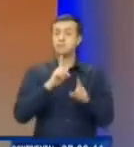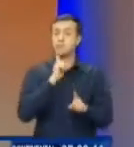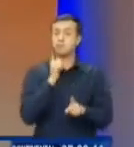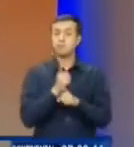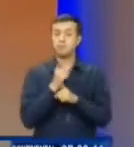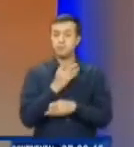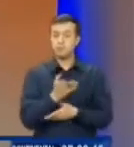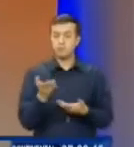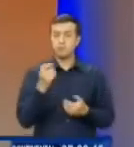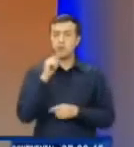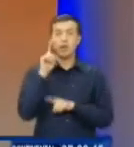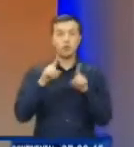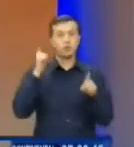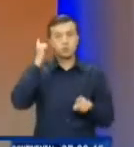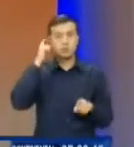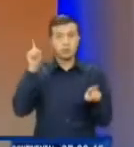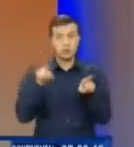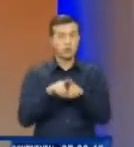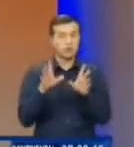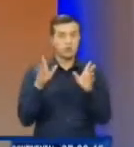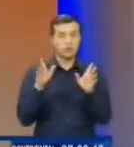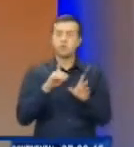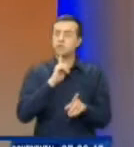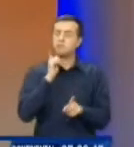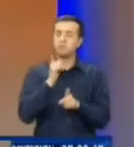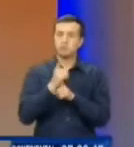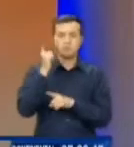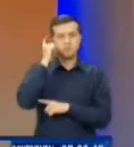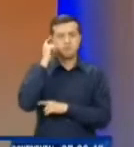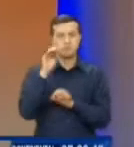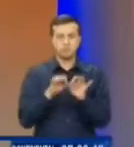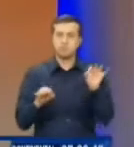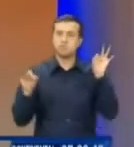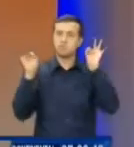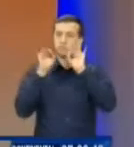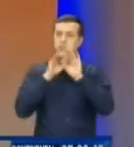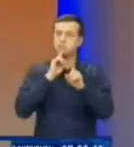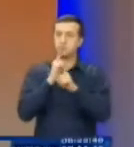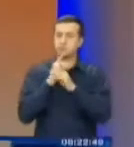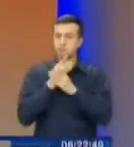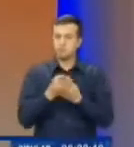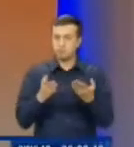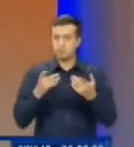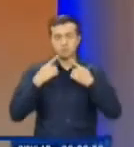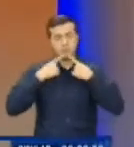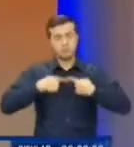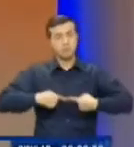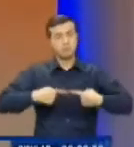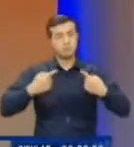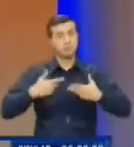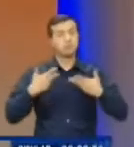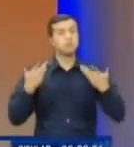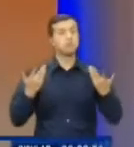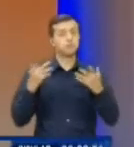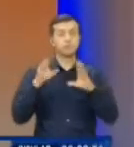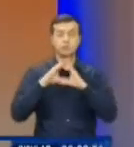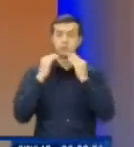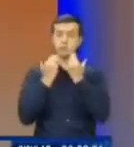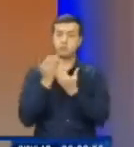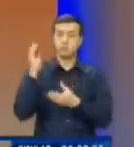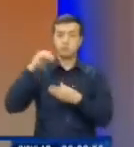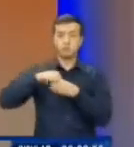profundas diferencias pero creo que en esa medida es importante establecer lo que de alguna manera la comisión